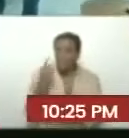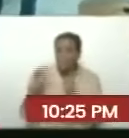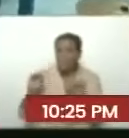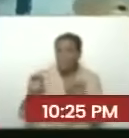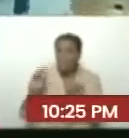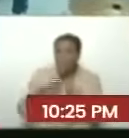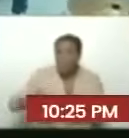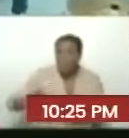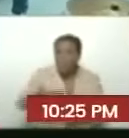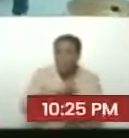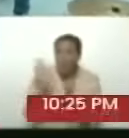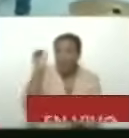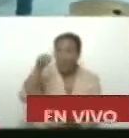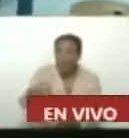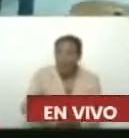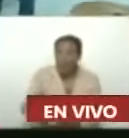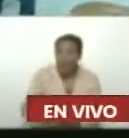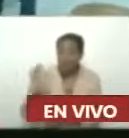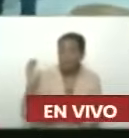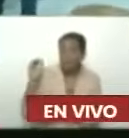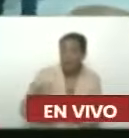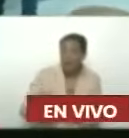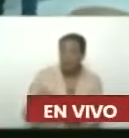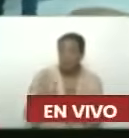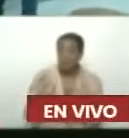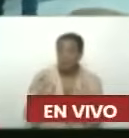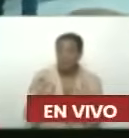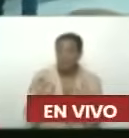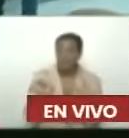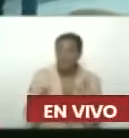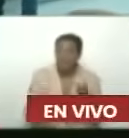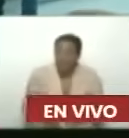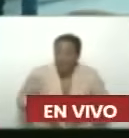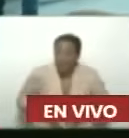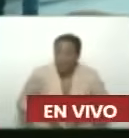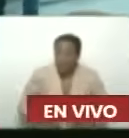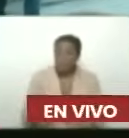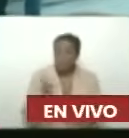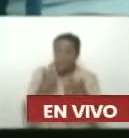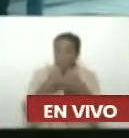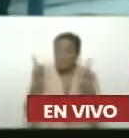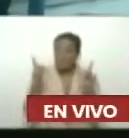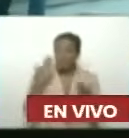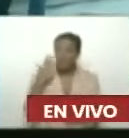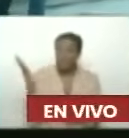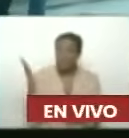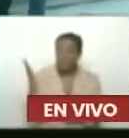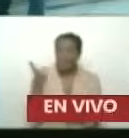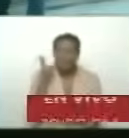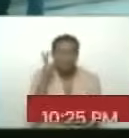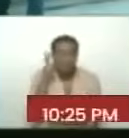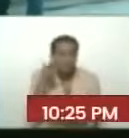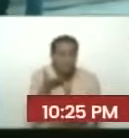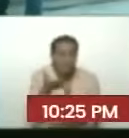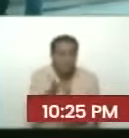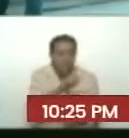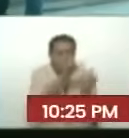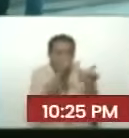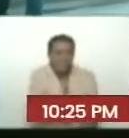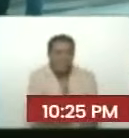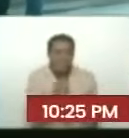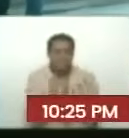desde alguna región, desde Maracay, nuestra cuna, desde acá, desde Aragua, escuchando a un